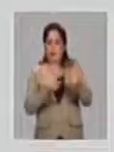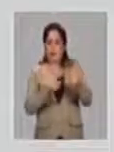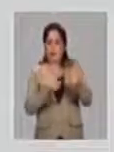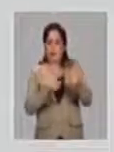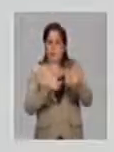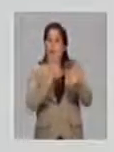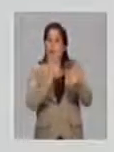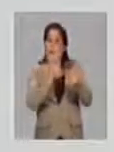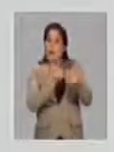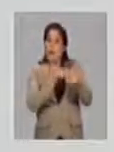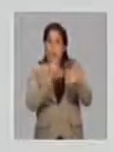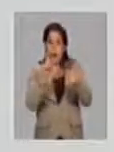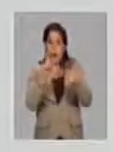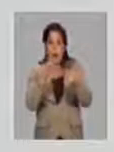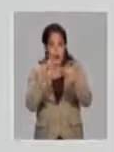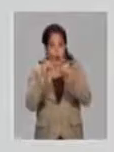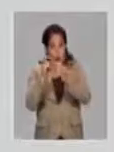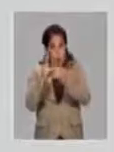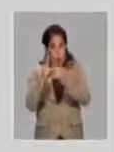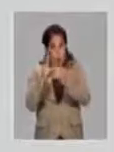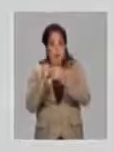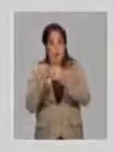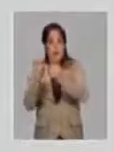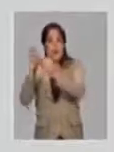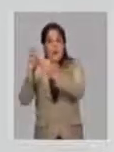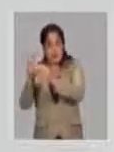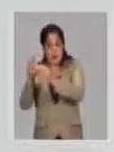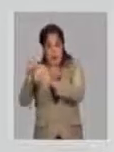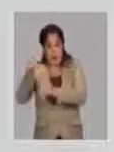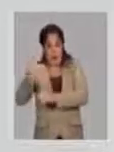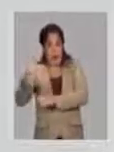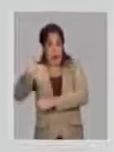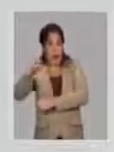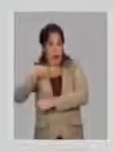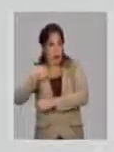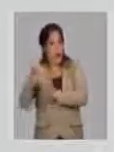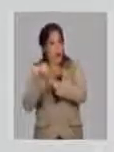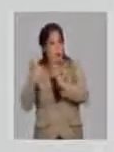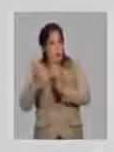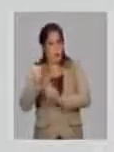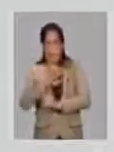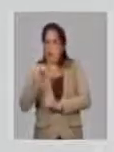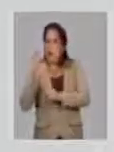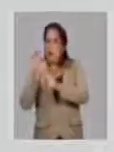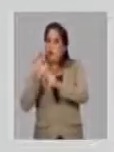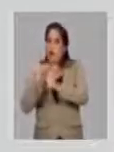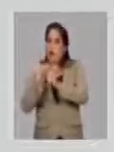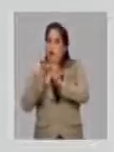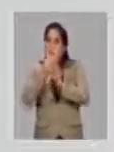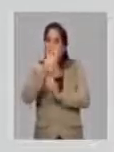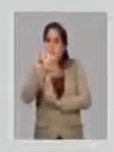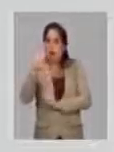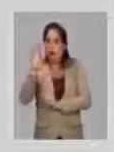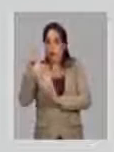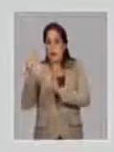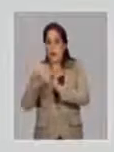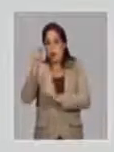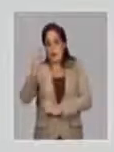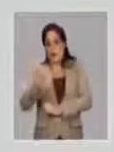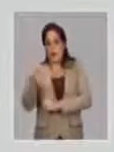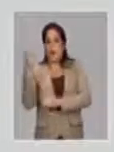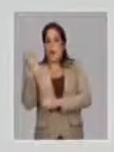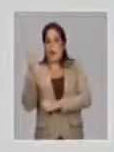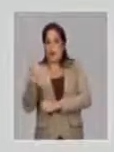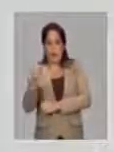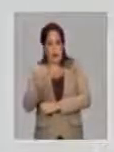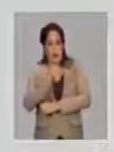favor, comenzamos el fase 3, o en el día de ayer, a partir de haber recibido la autorización, con 44.000